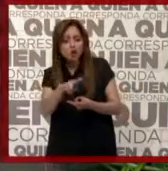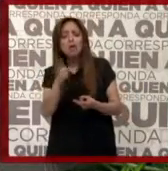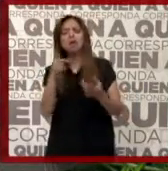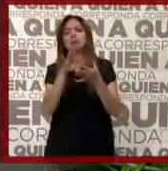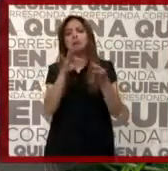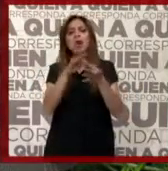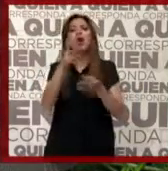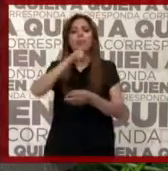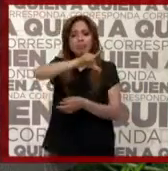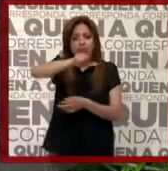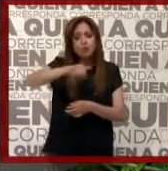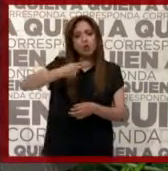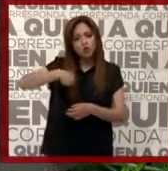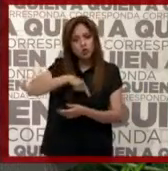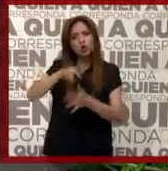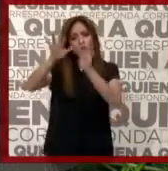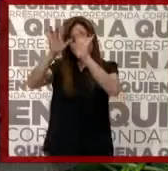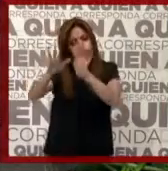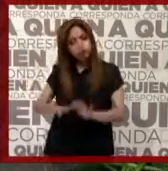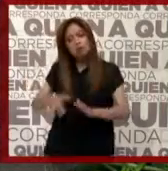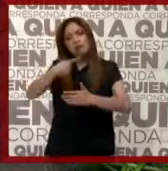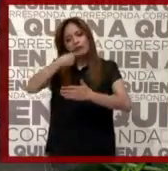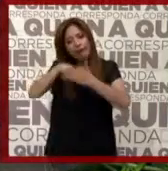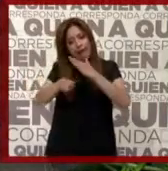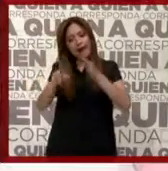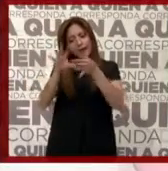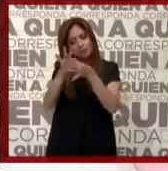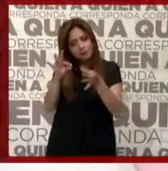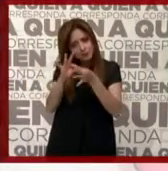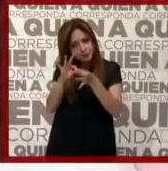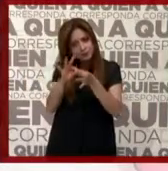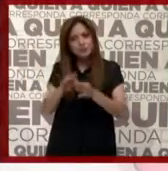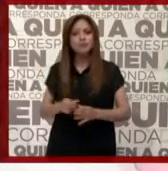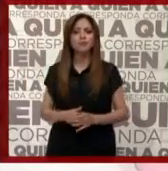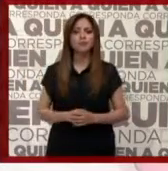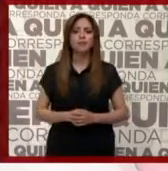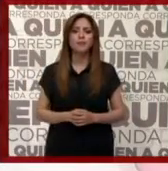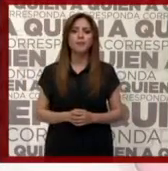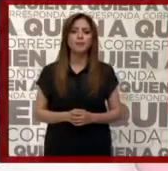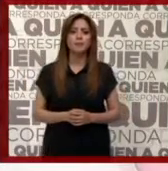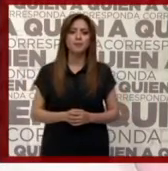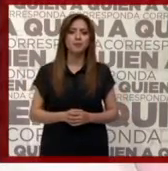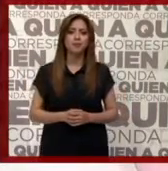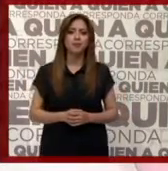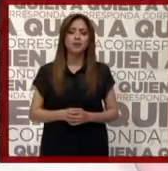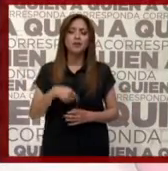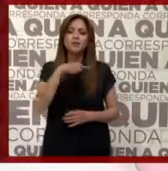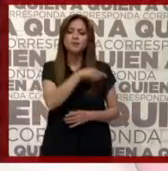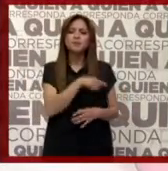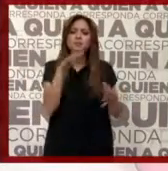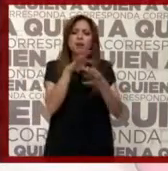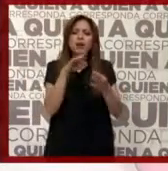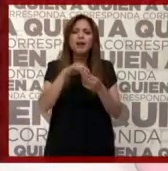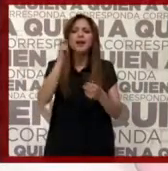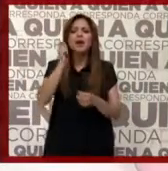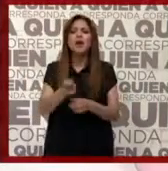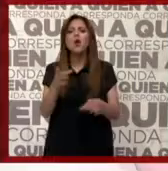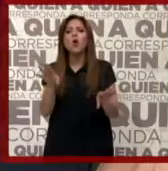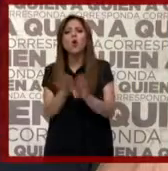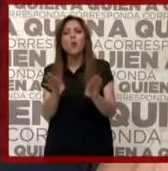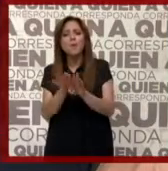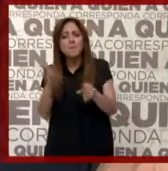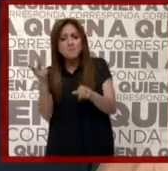ya incorporamos la queja la queja el elda una situación de cómo sucedieron las cosas y